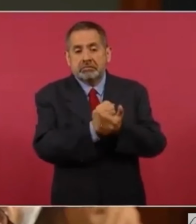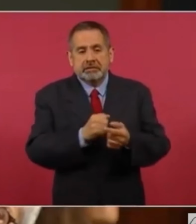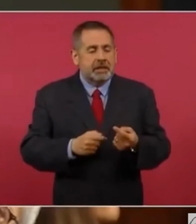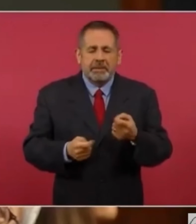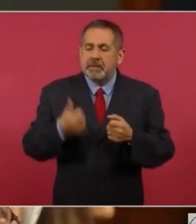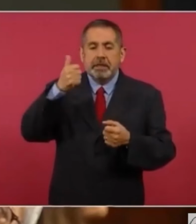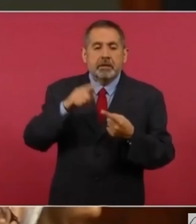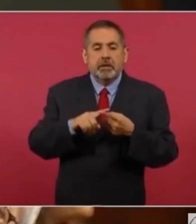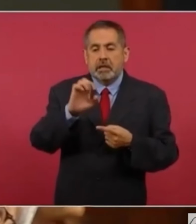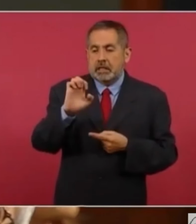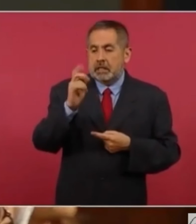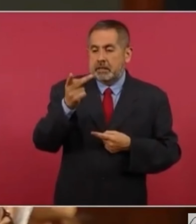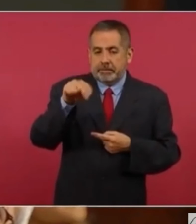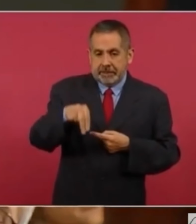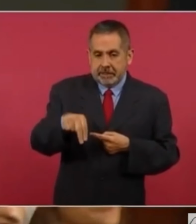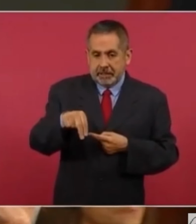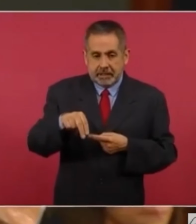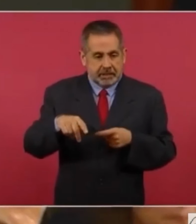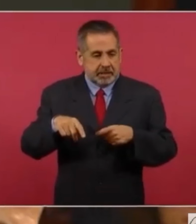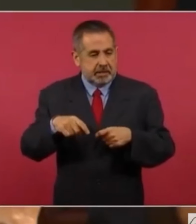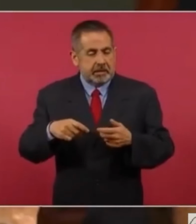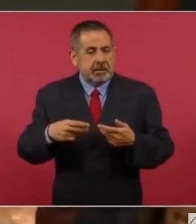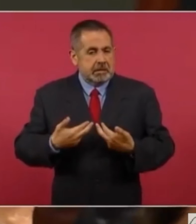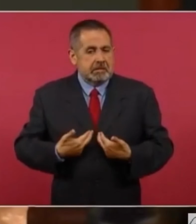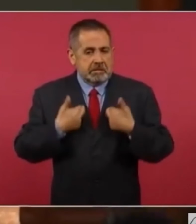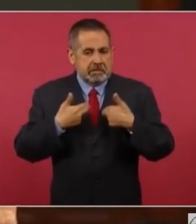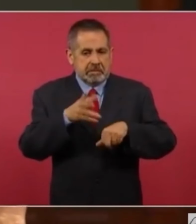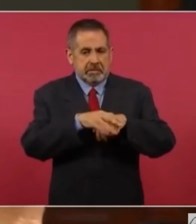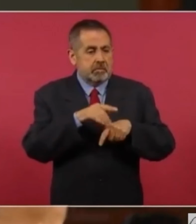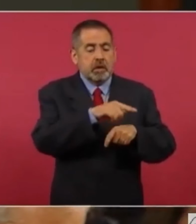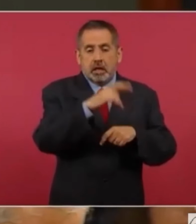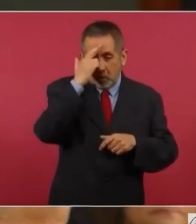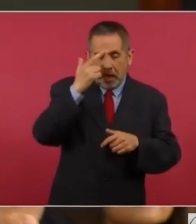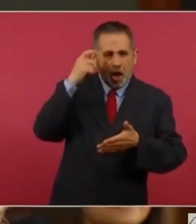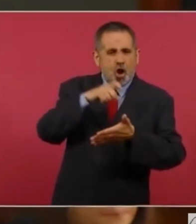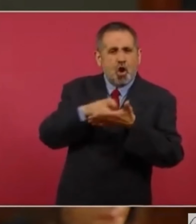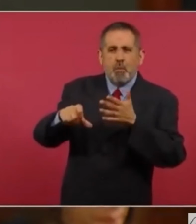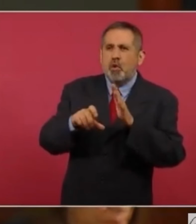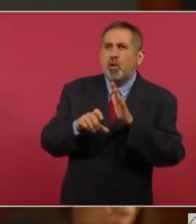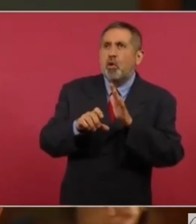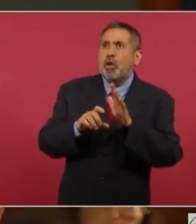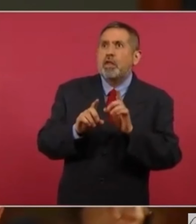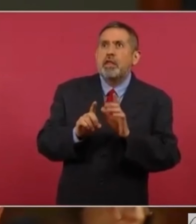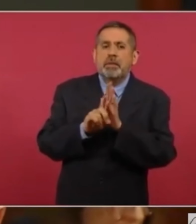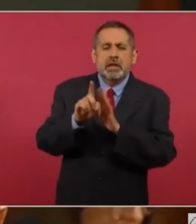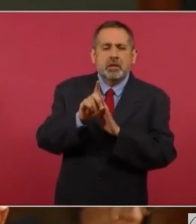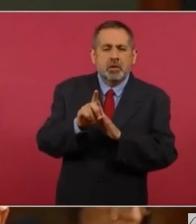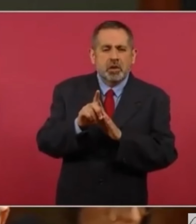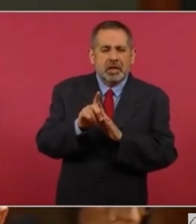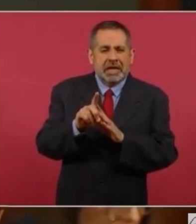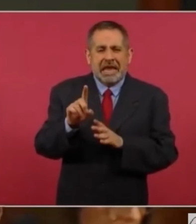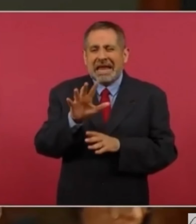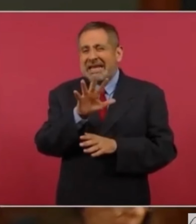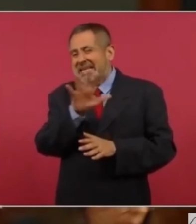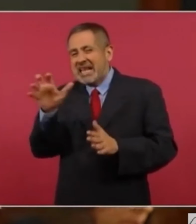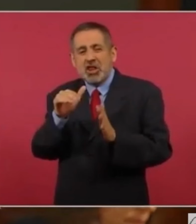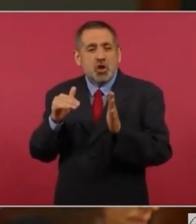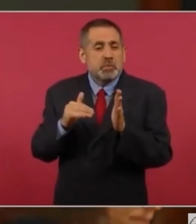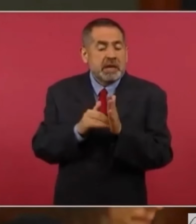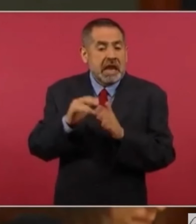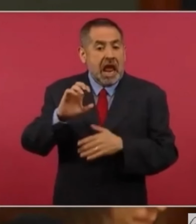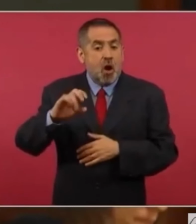fue Enrique Peña Nieto, luego de que compró un inmueble con un valor de cerca de 500,000 euros, obtuvo